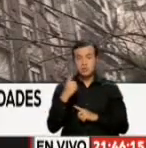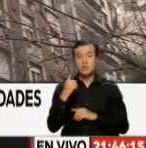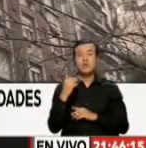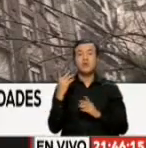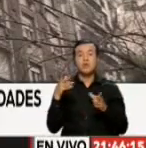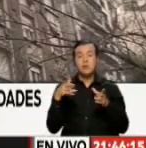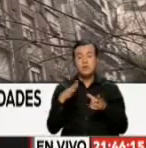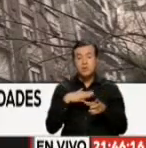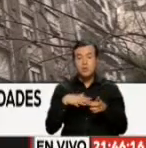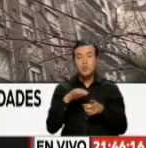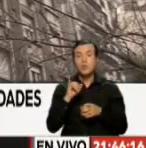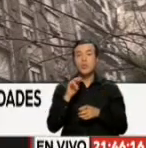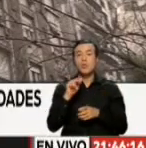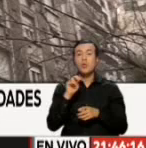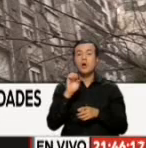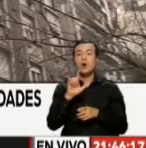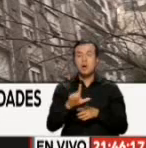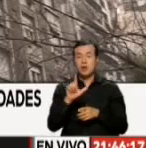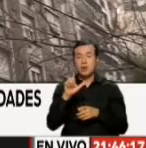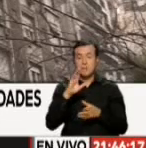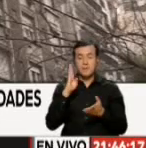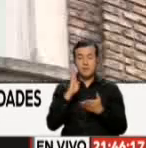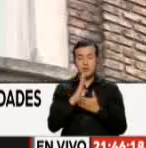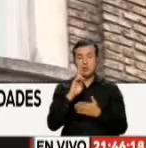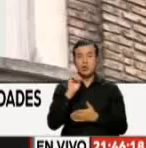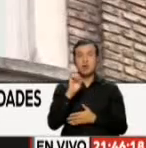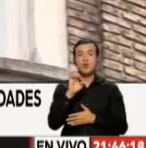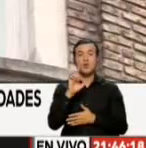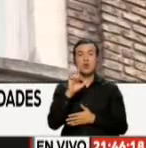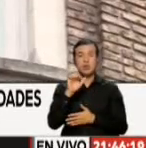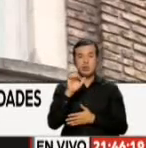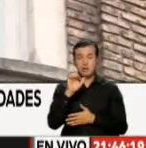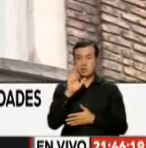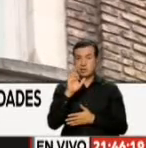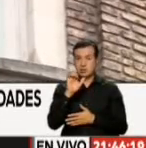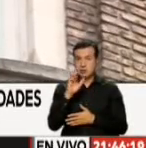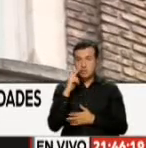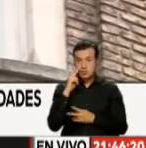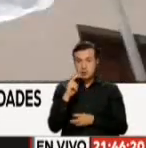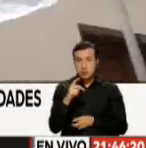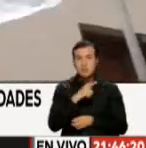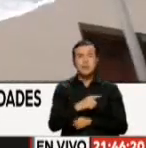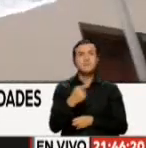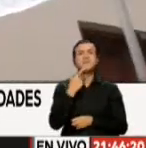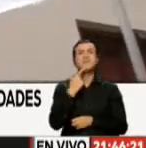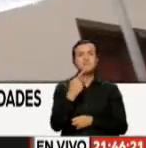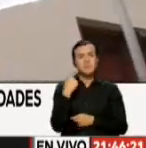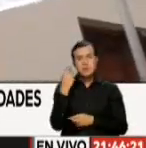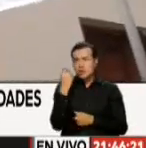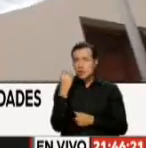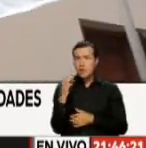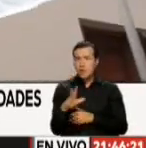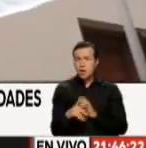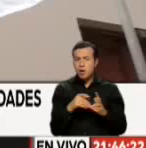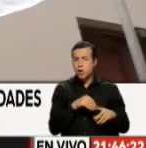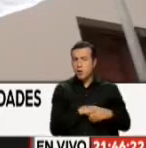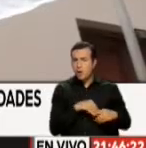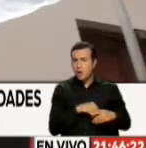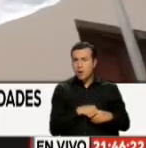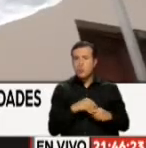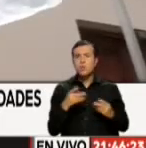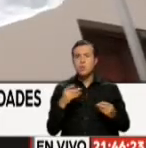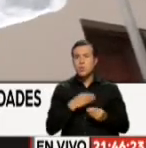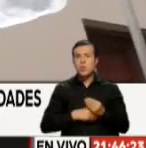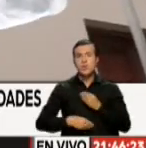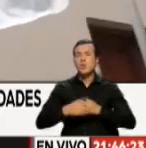departamento ubicado en Juncal y Uruguay, en el barrio La Recoleta, que según investigaciones era donde se recaudaba diariamente el dinero, el mismo que